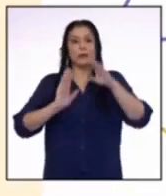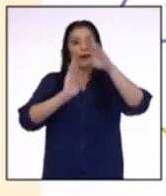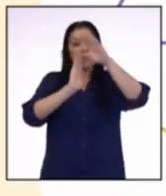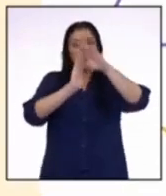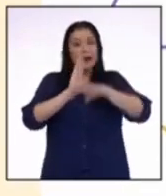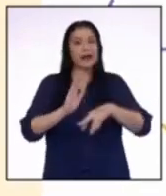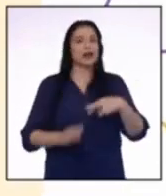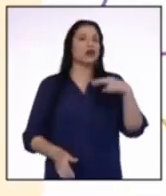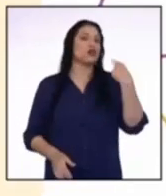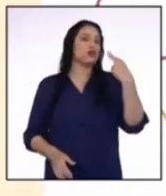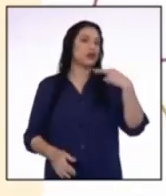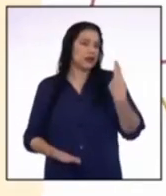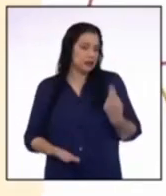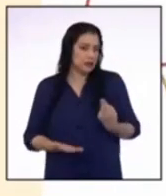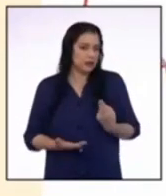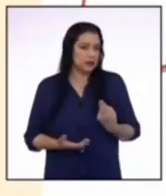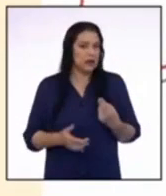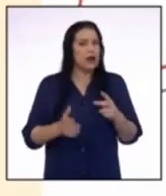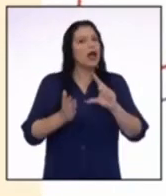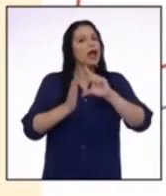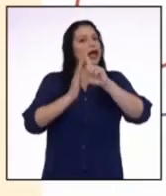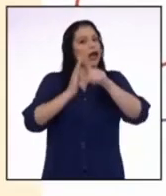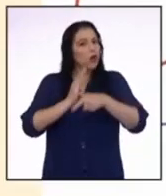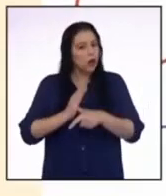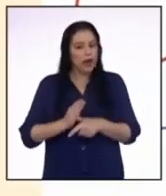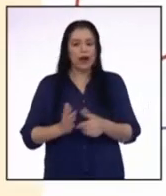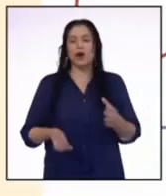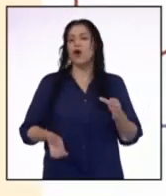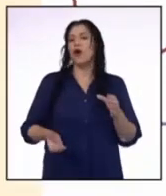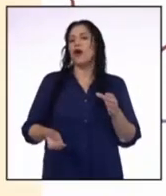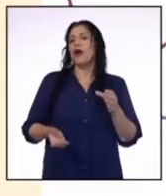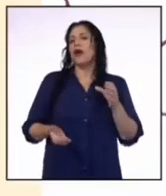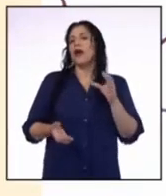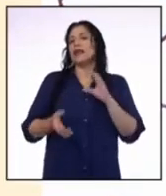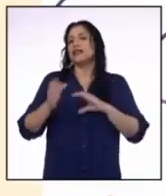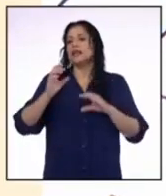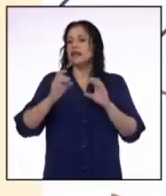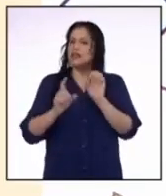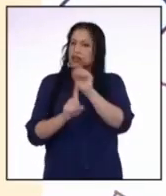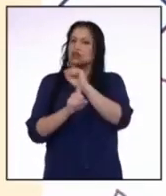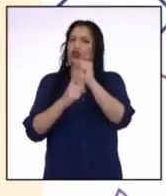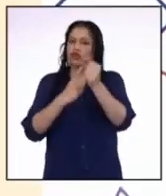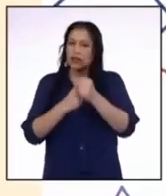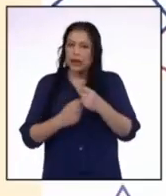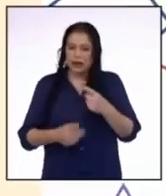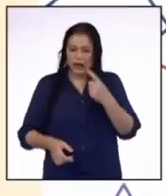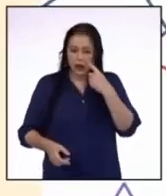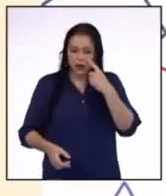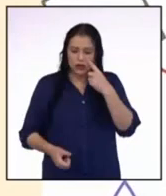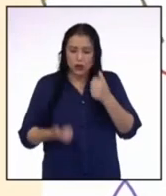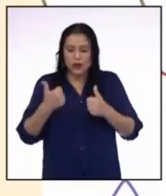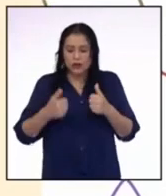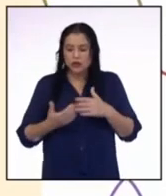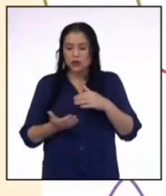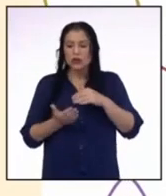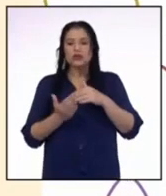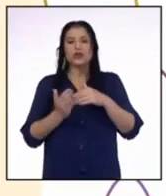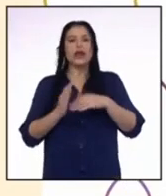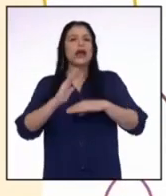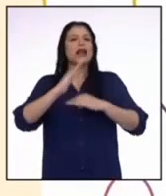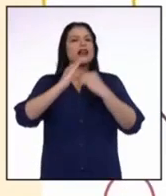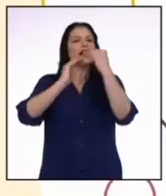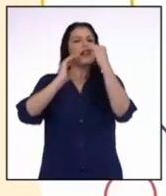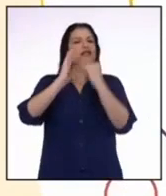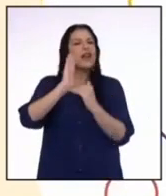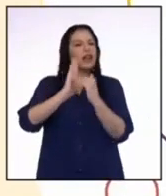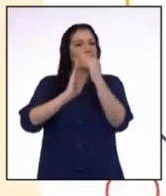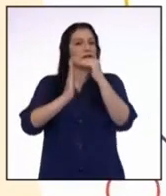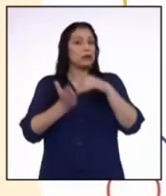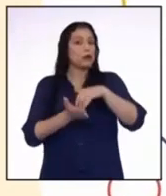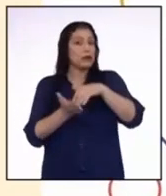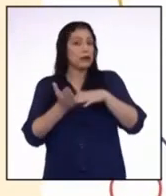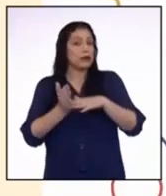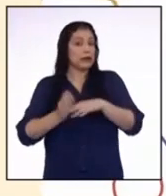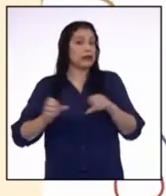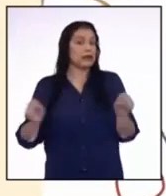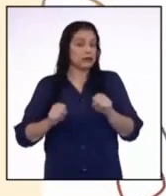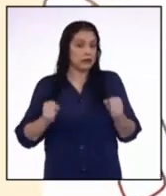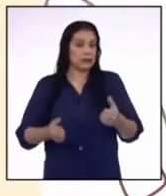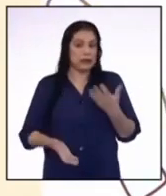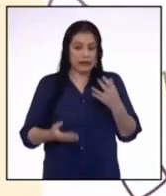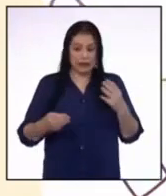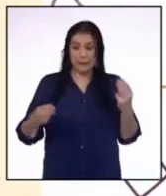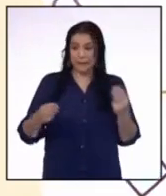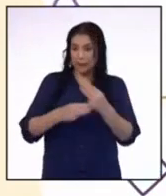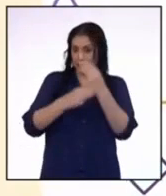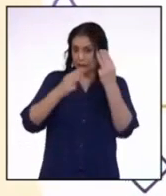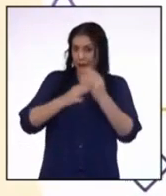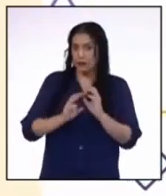riesgos. Luego, en ciencias sociales, reconocimos los niveles de vulnerabilidad ante los sismos. Y en